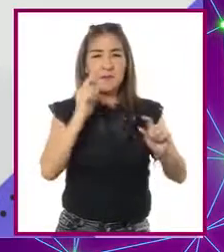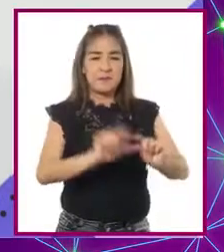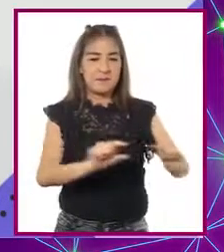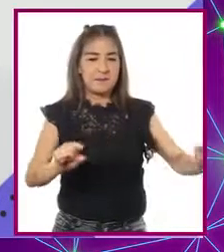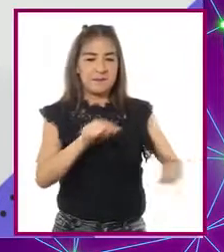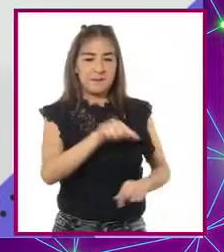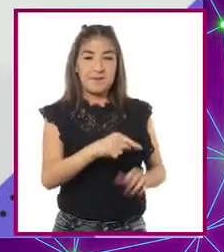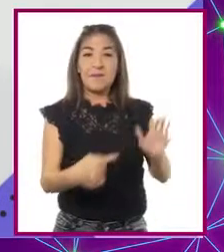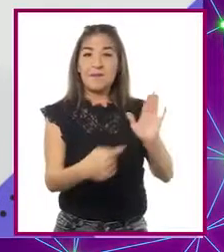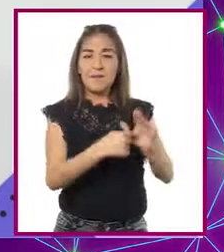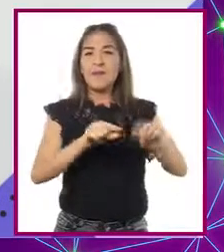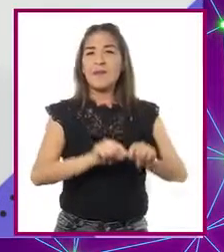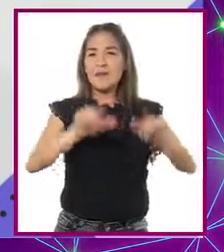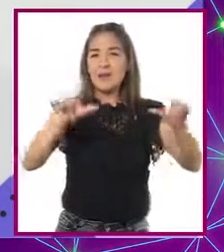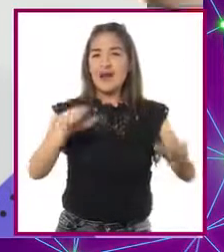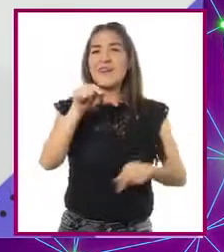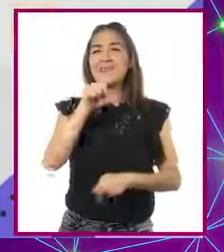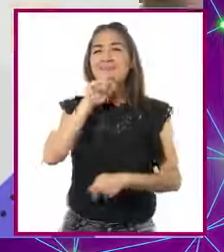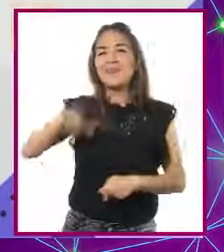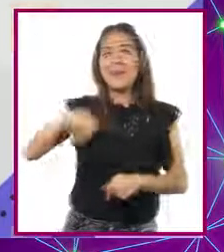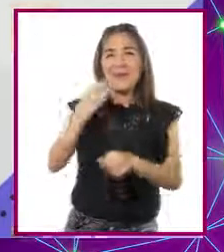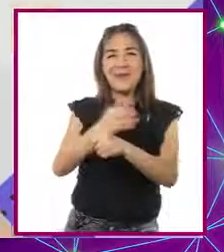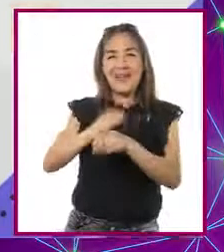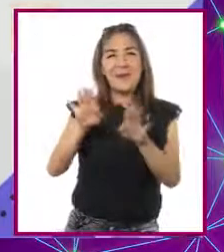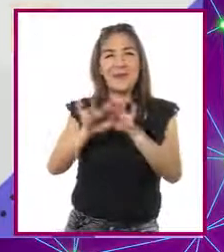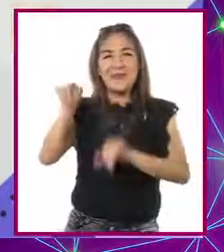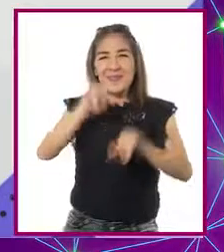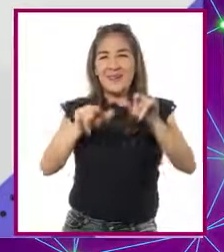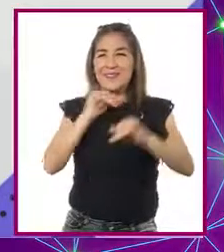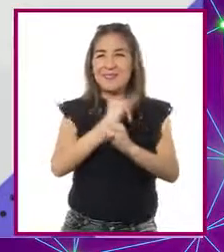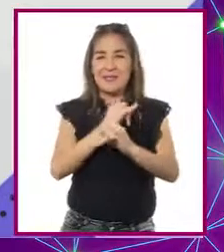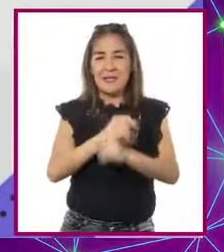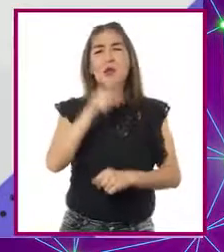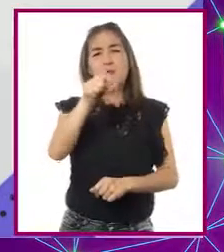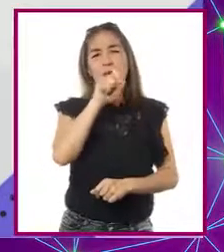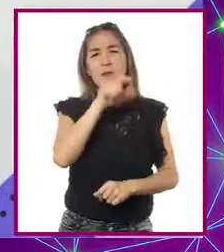electrónica. O utilicen el código QR.